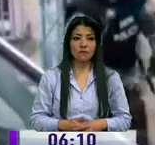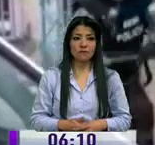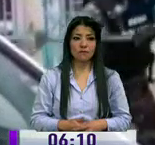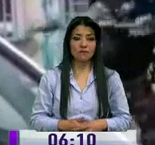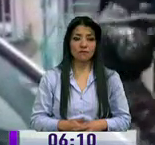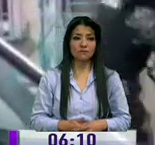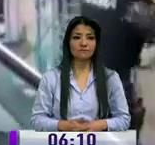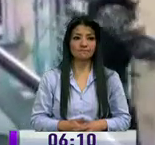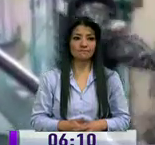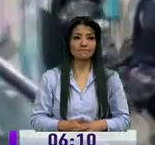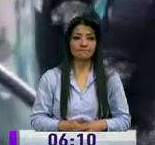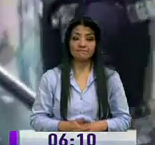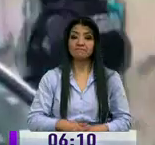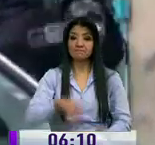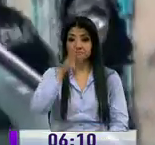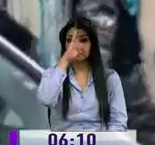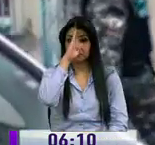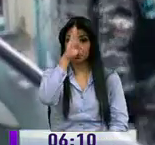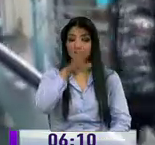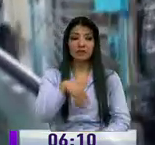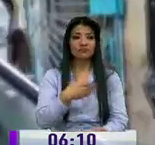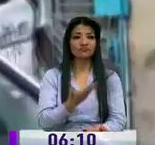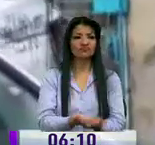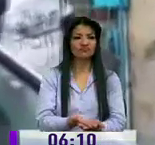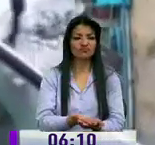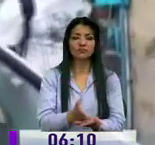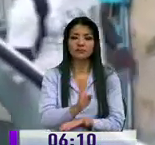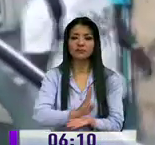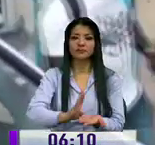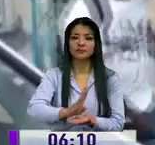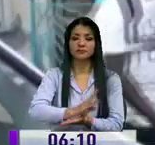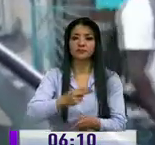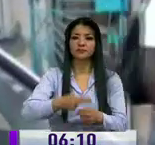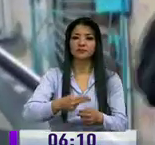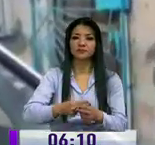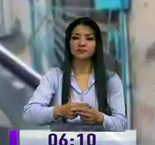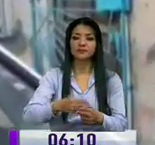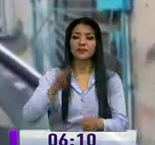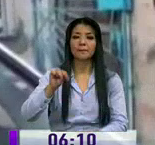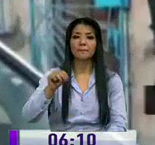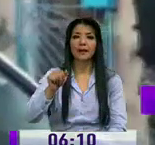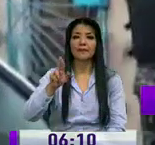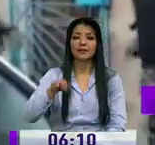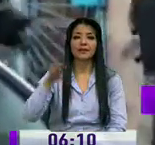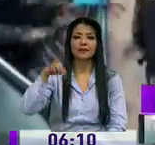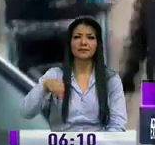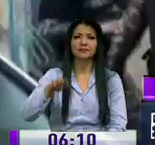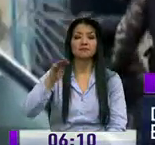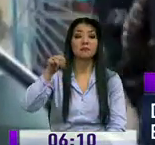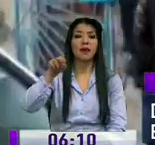Los uniformados arribaron hasta la cooperativa Los Claveles, en el sector de Las Malvinas, sur de Guayaquil.